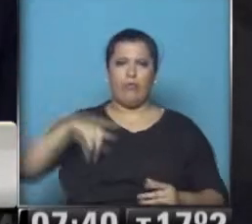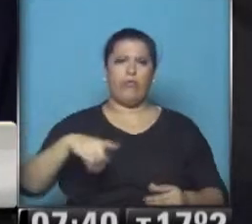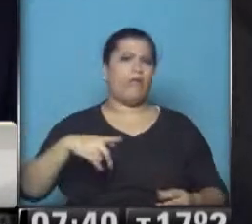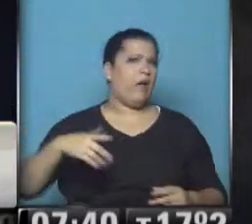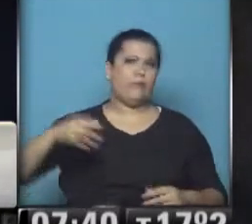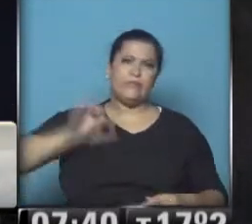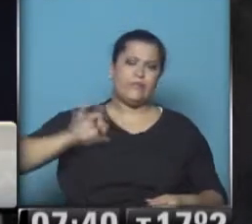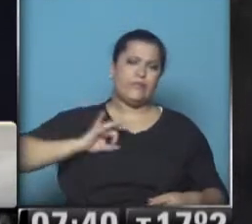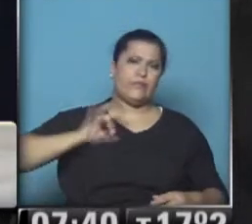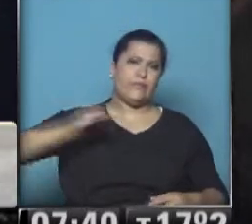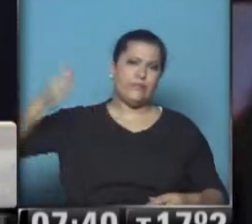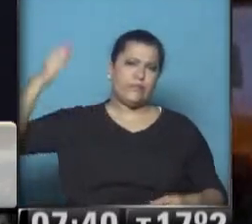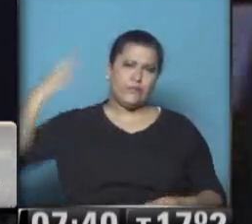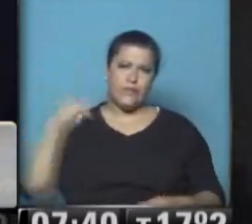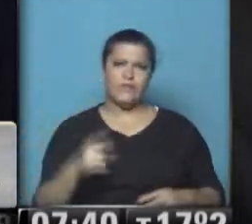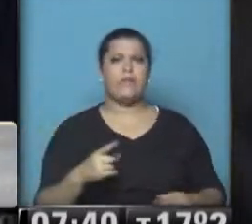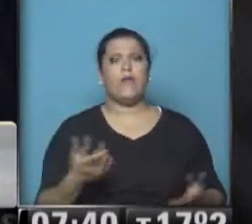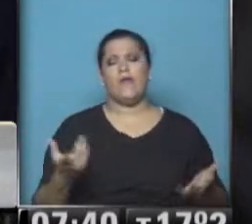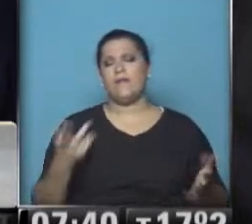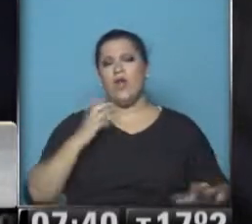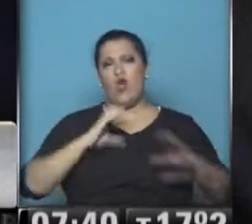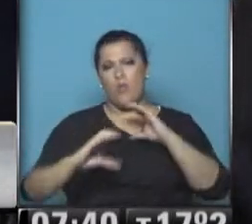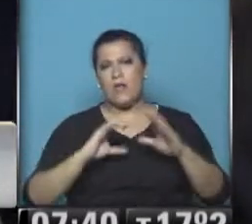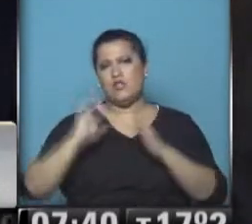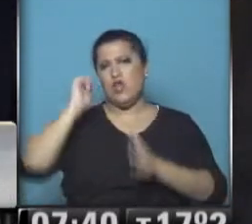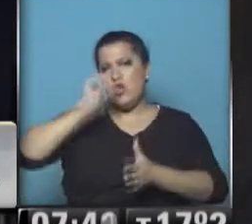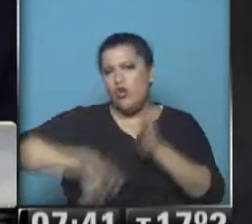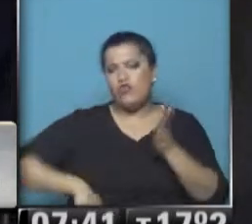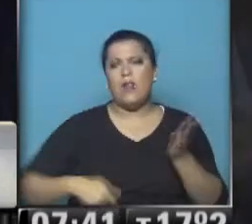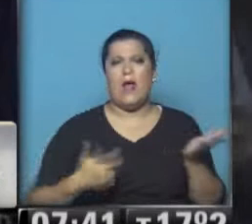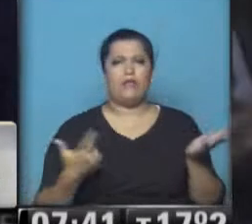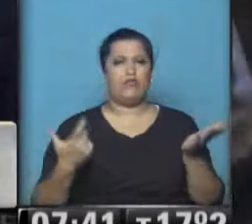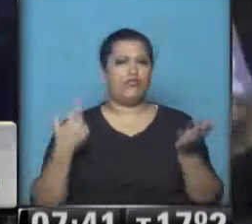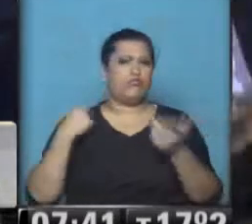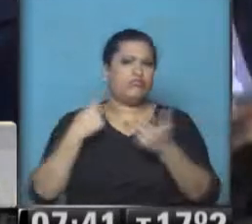carretas, efectivamente, de la época en que comunicaciones, contratos, en fin.